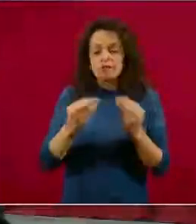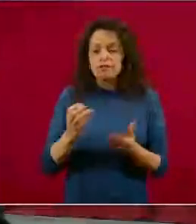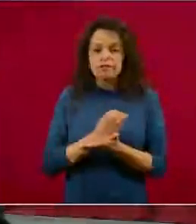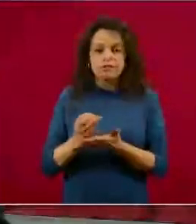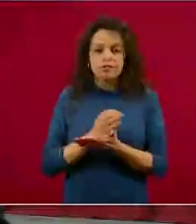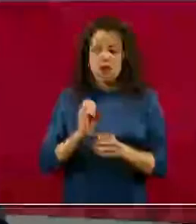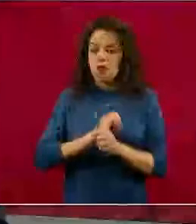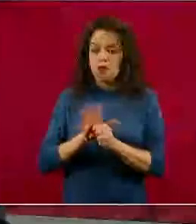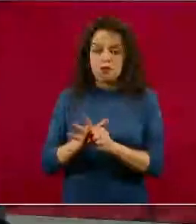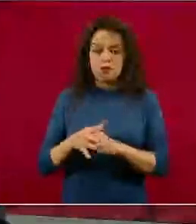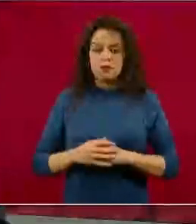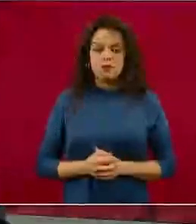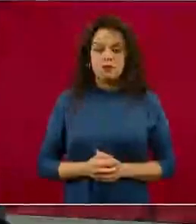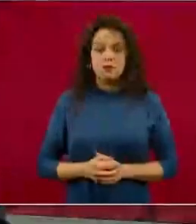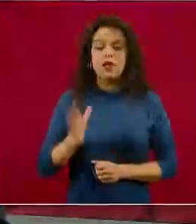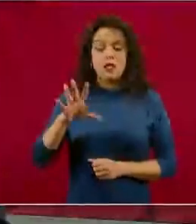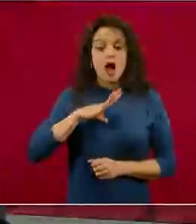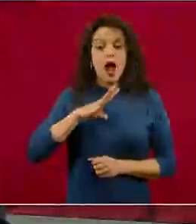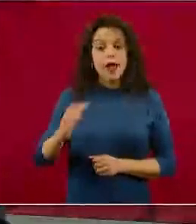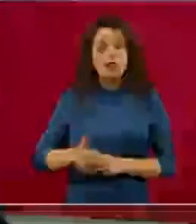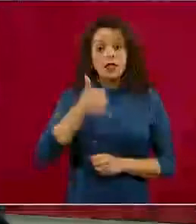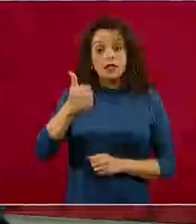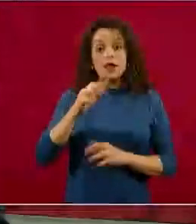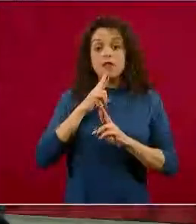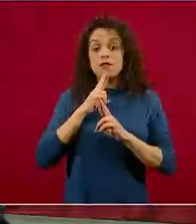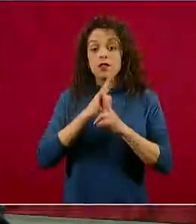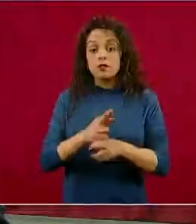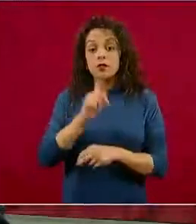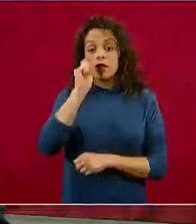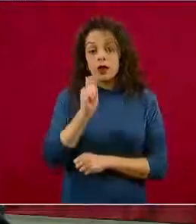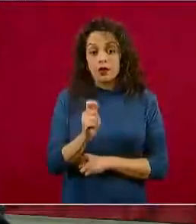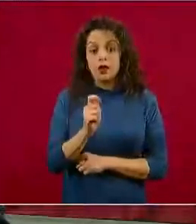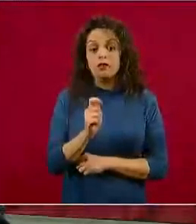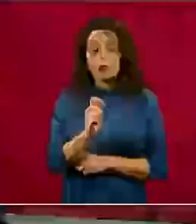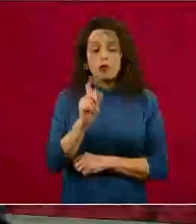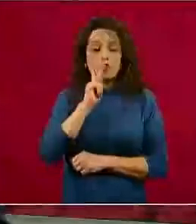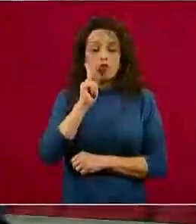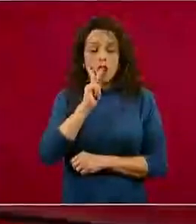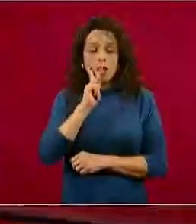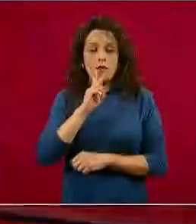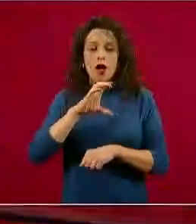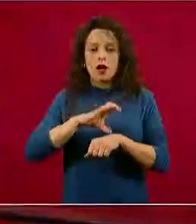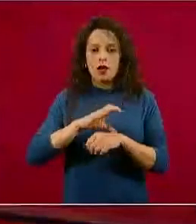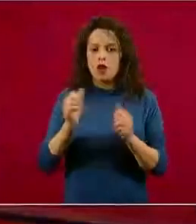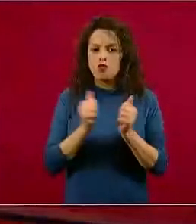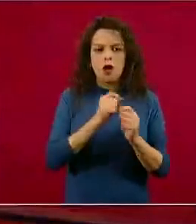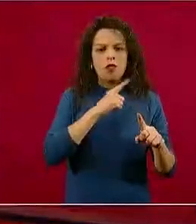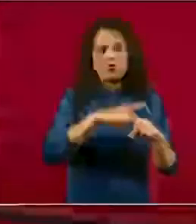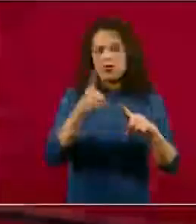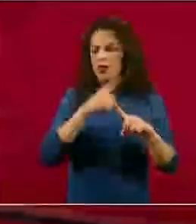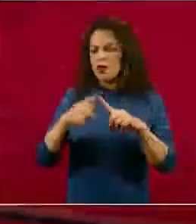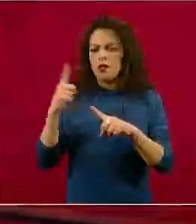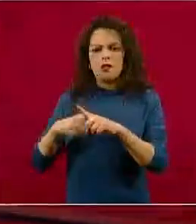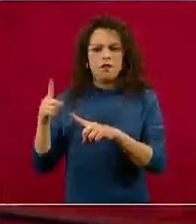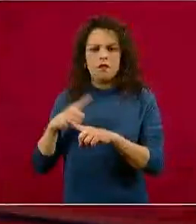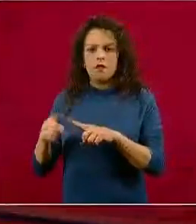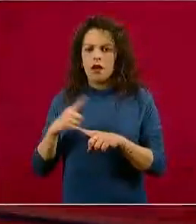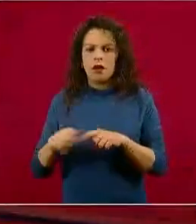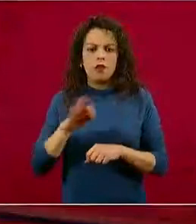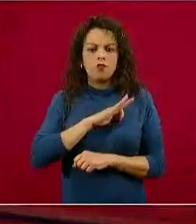momento 6 resultados de ensayos clínicos con indicaciones variables de posible